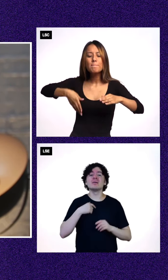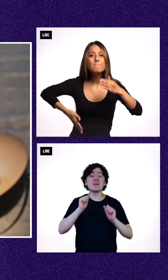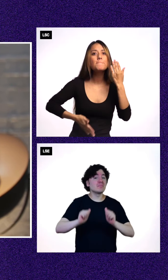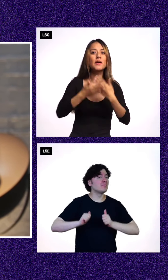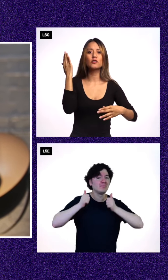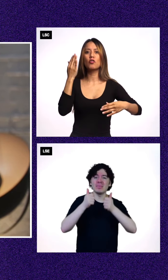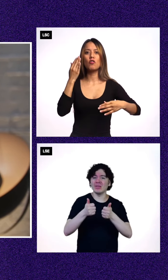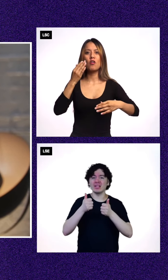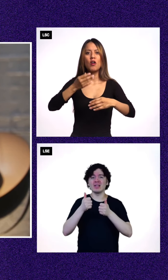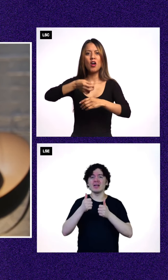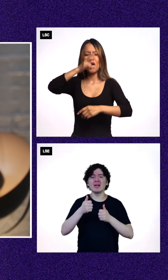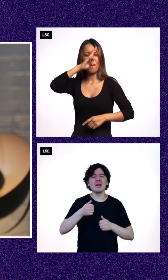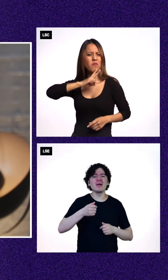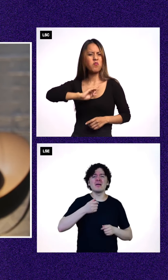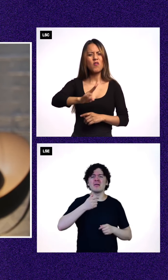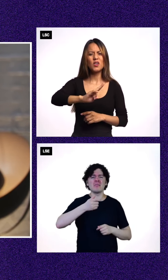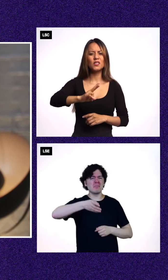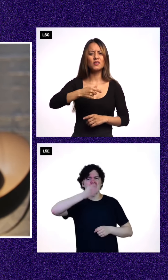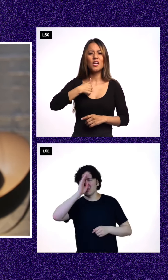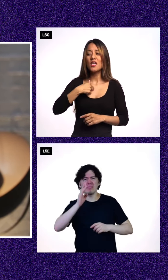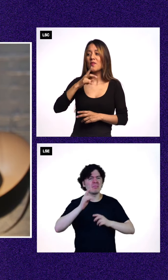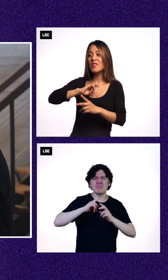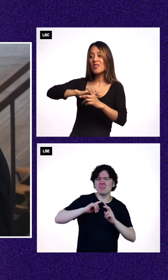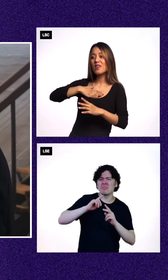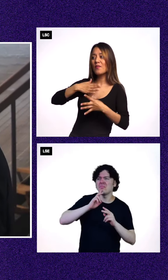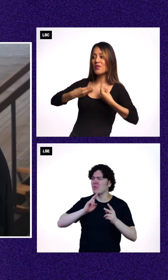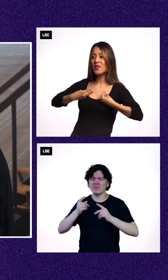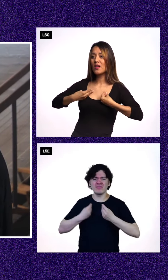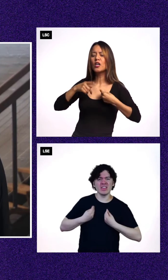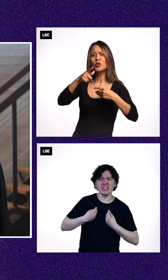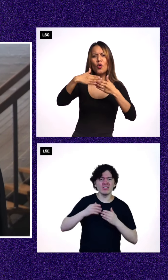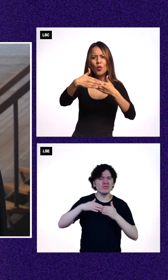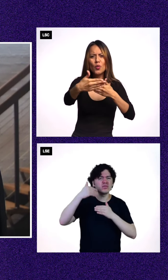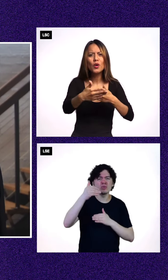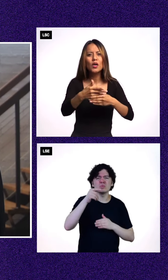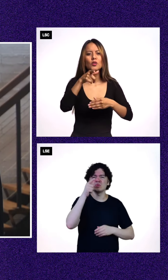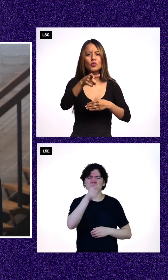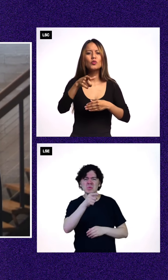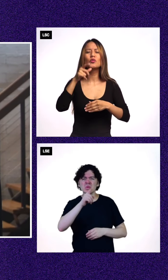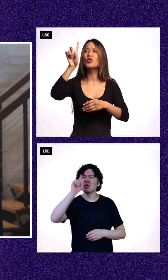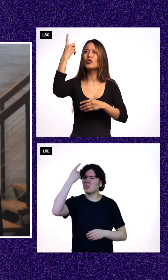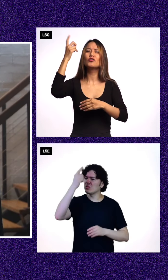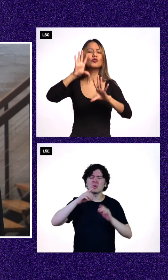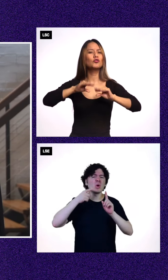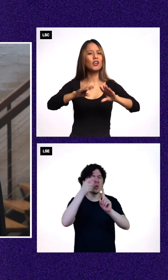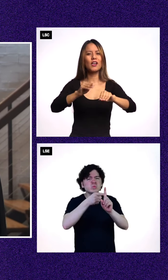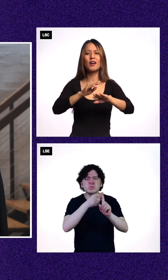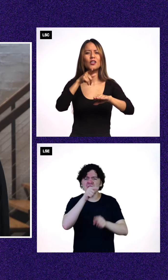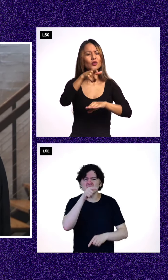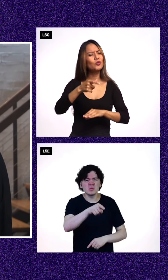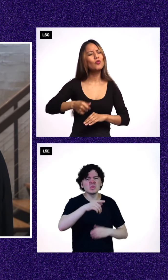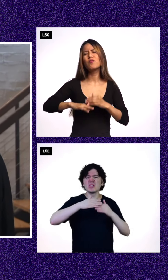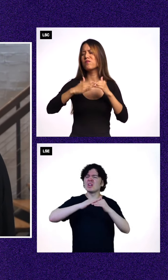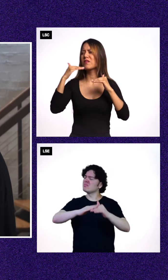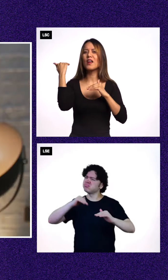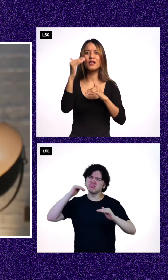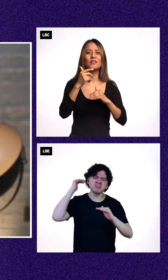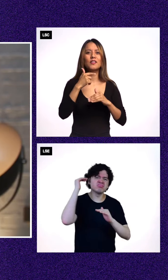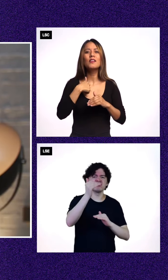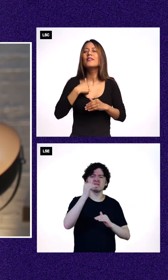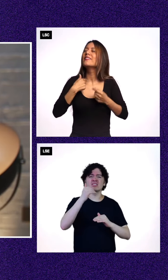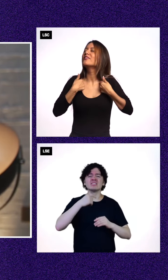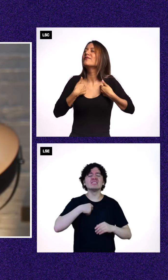que Dios me utilizaría de una forma significativa. Clary Pope Berry, miembro de la junta de la iglesia en la que yo crecí,